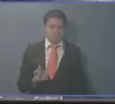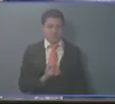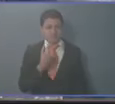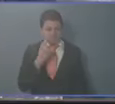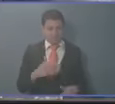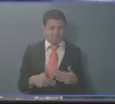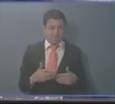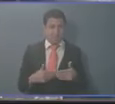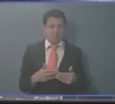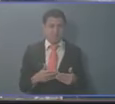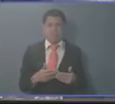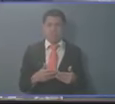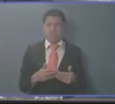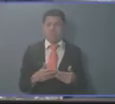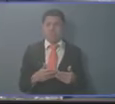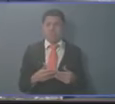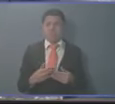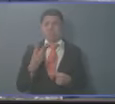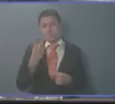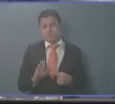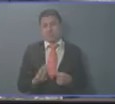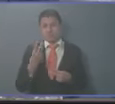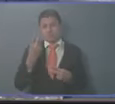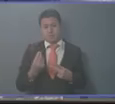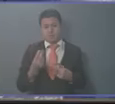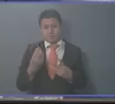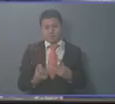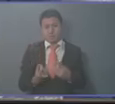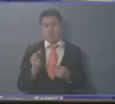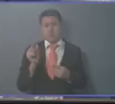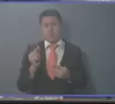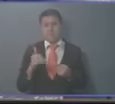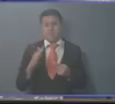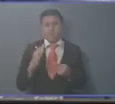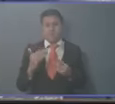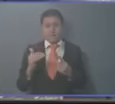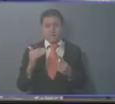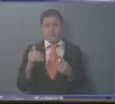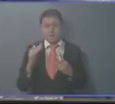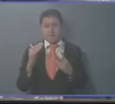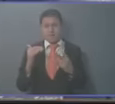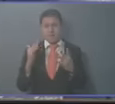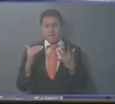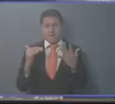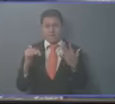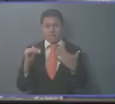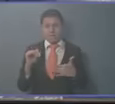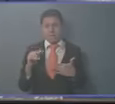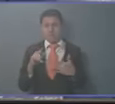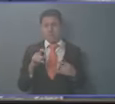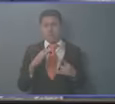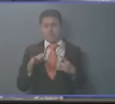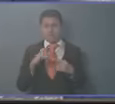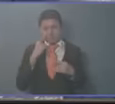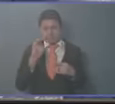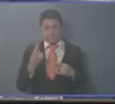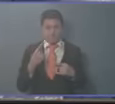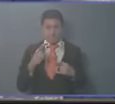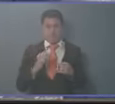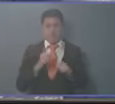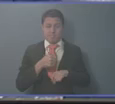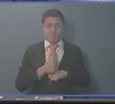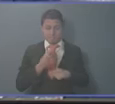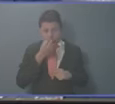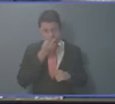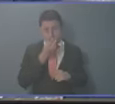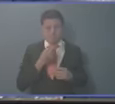los días va a ir aumentando. Y ante esa situación, nosotros tenemos que responder